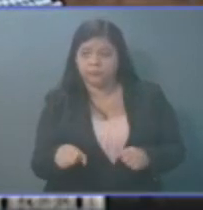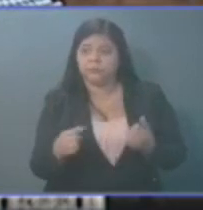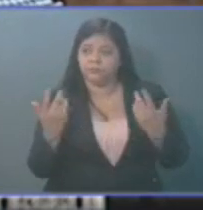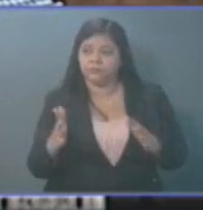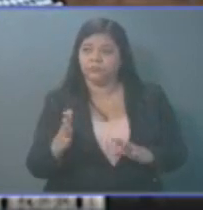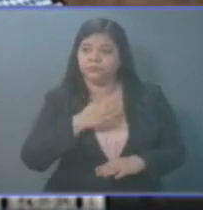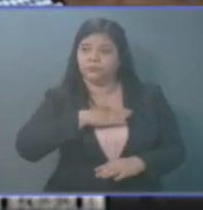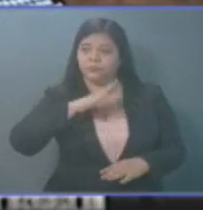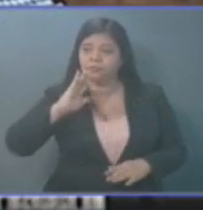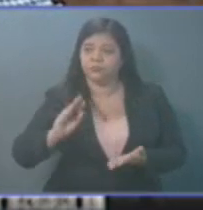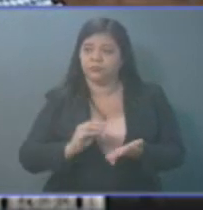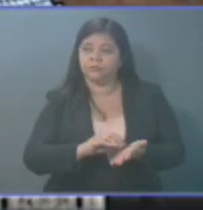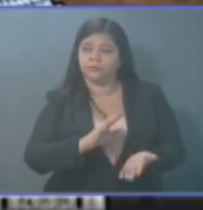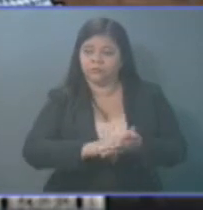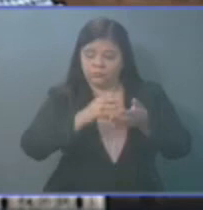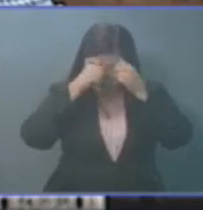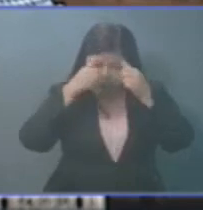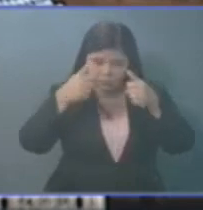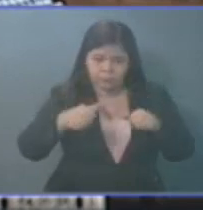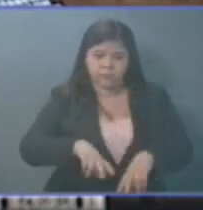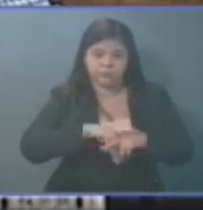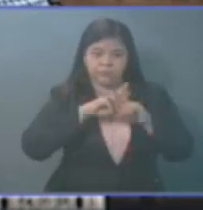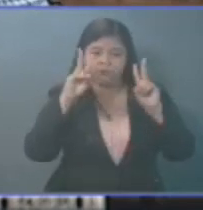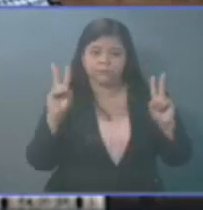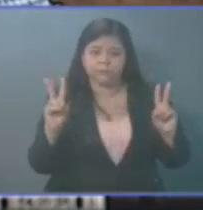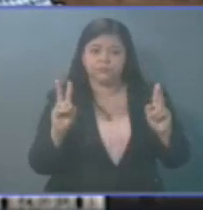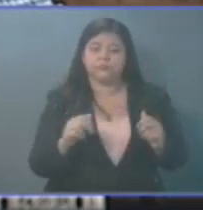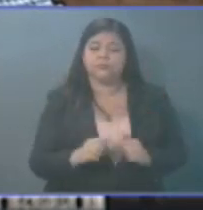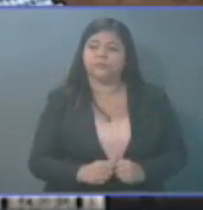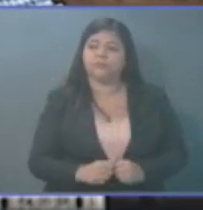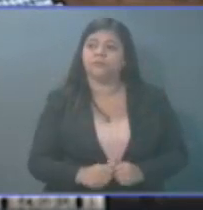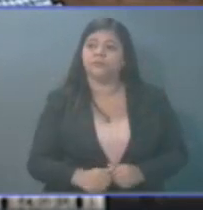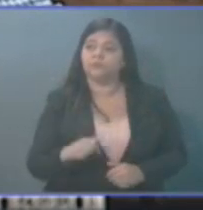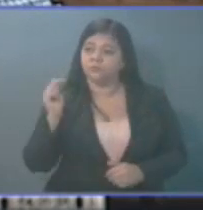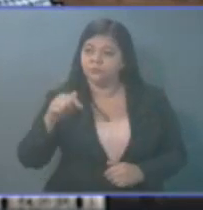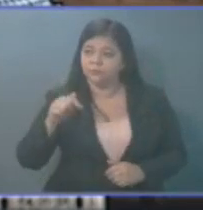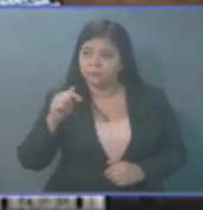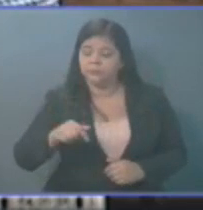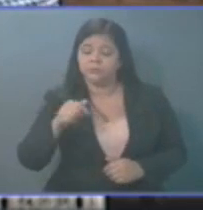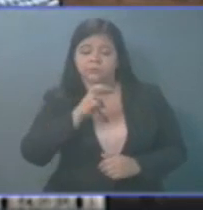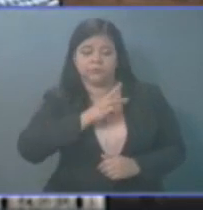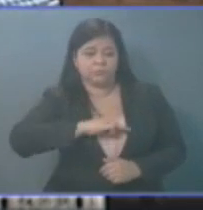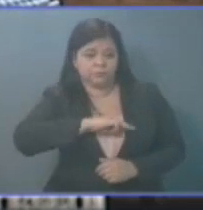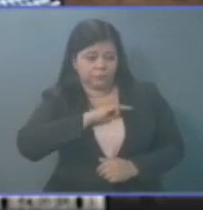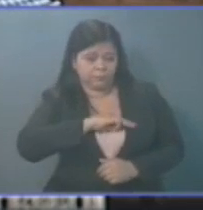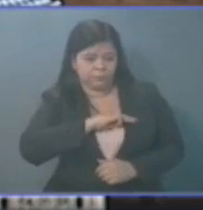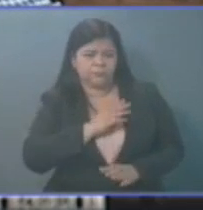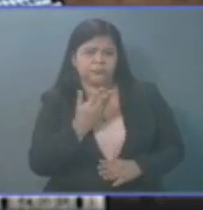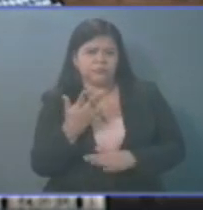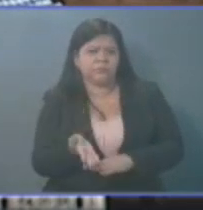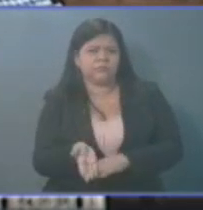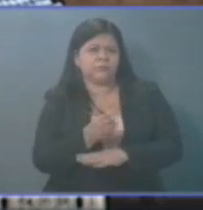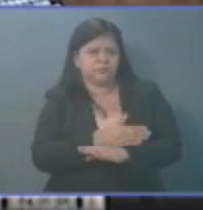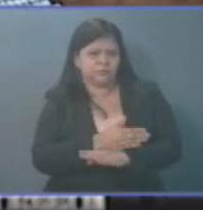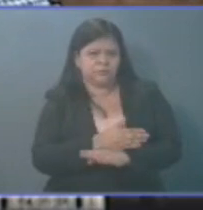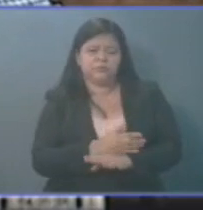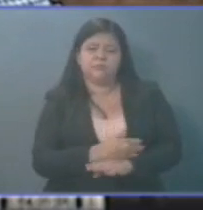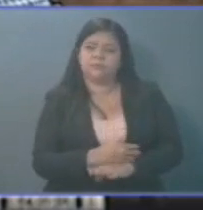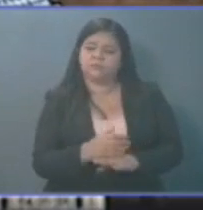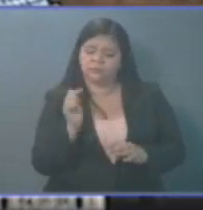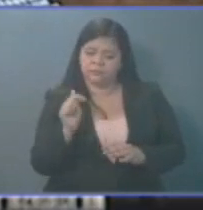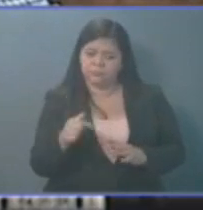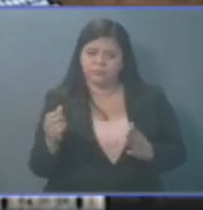los suscritos acuerdos de los acuerdos de paz. Y con esa visión se ha venido actualizando la